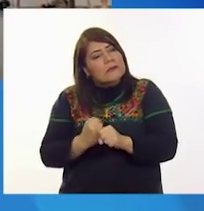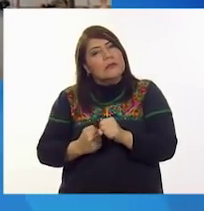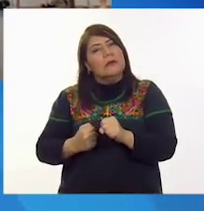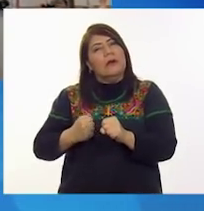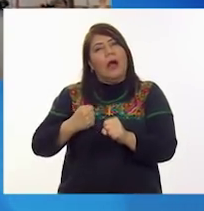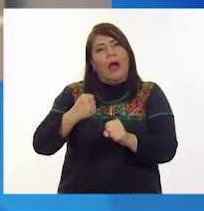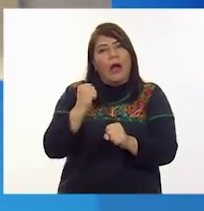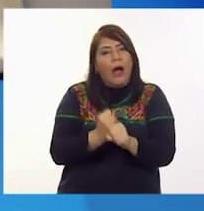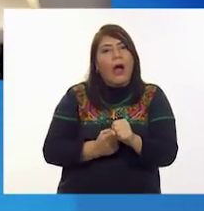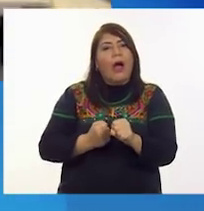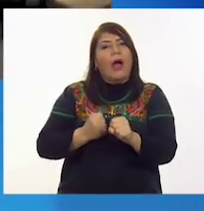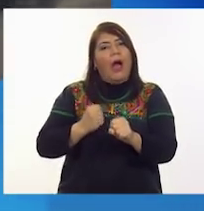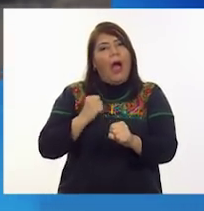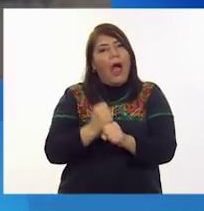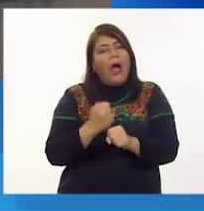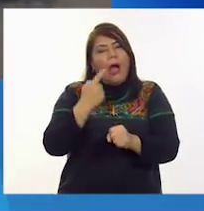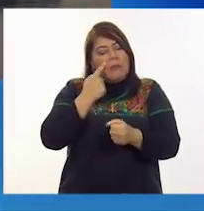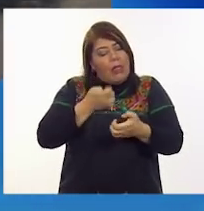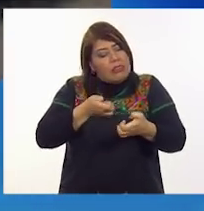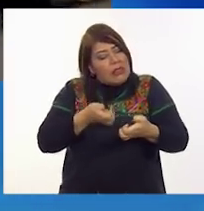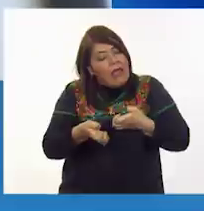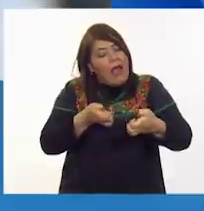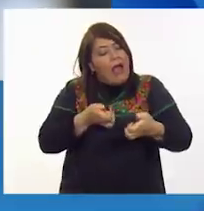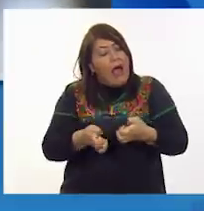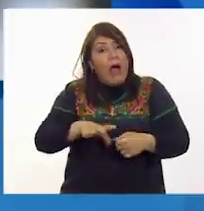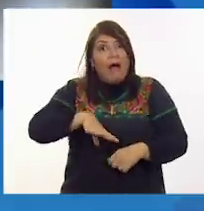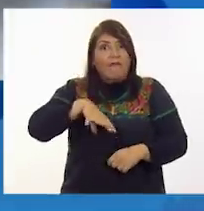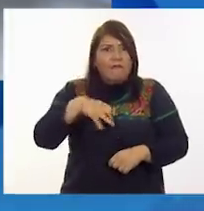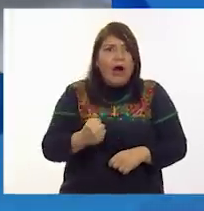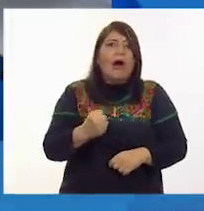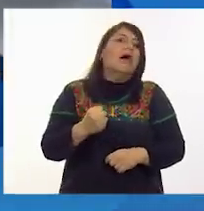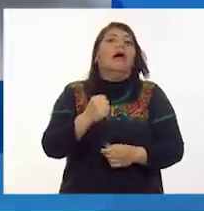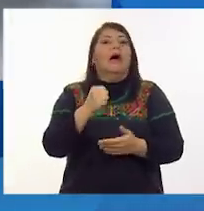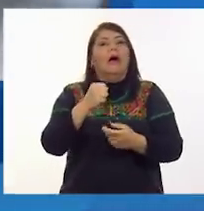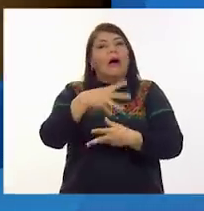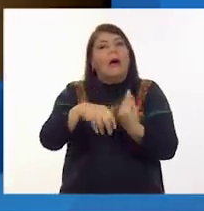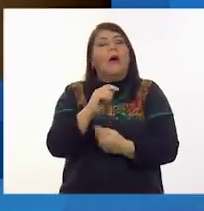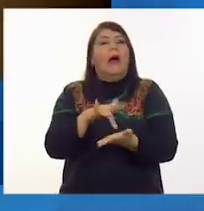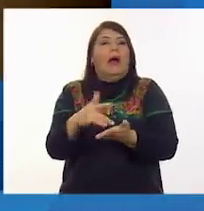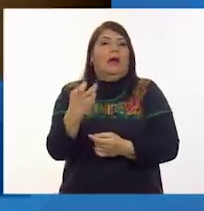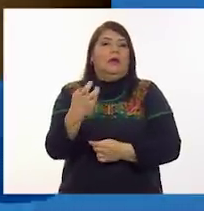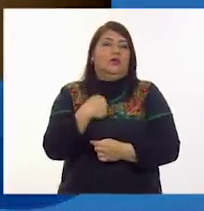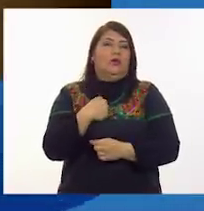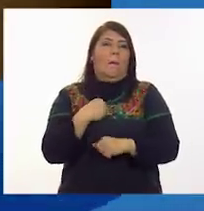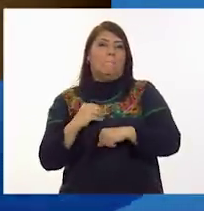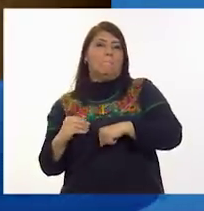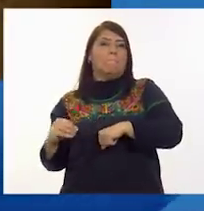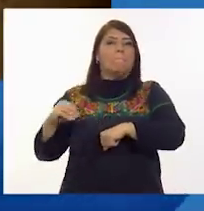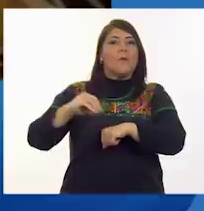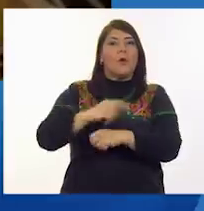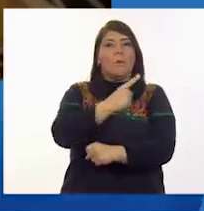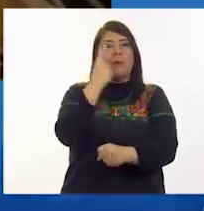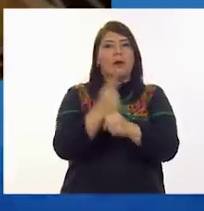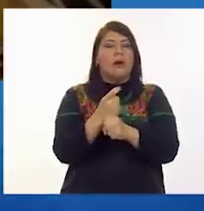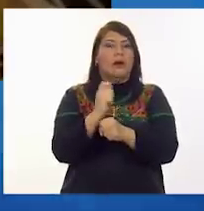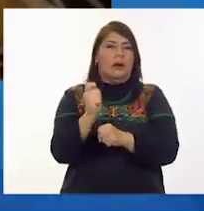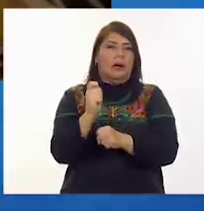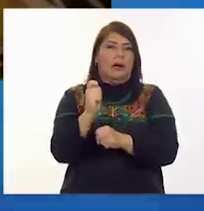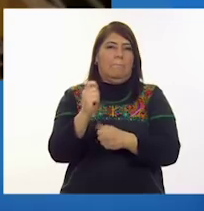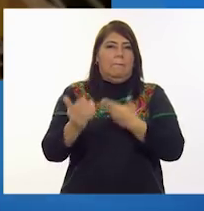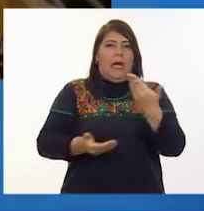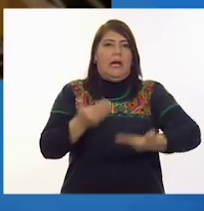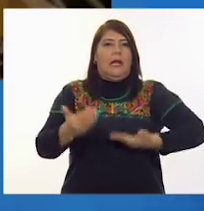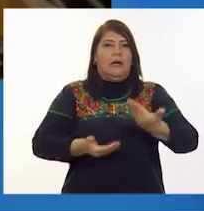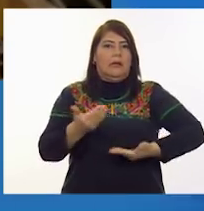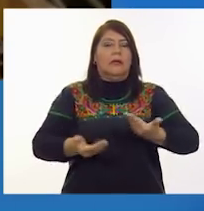muchísimo amor, con muchísimo esfuerzo, fue que llegué a la posición de primera bailarina. Y eso no hubiera